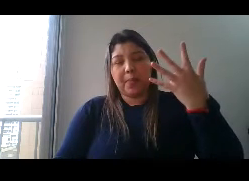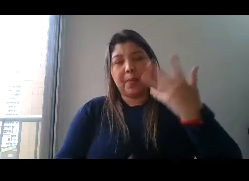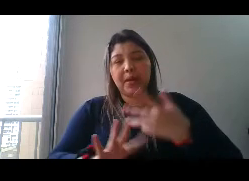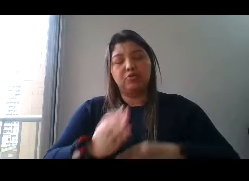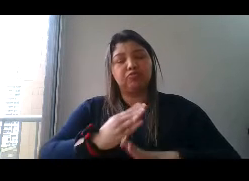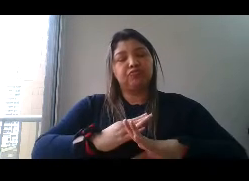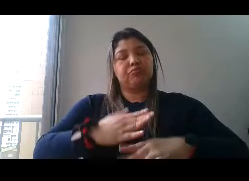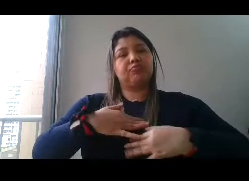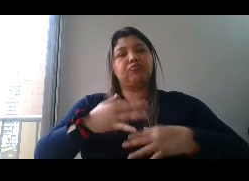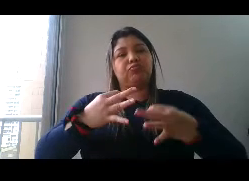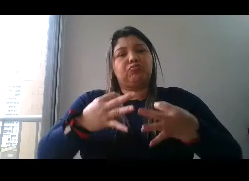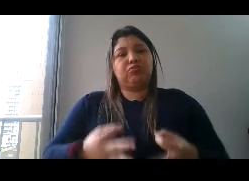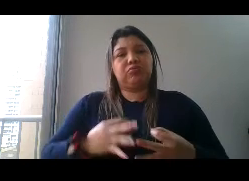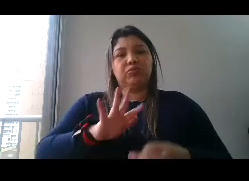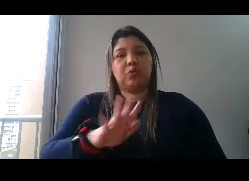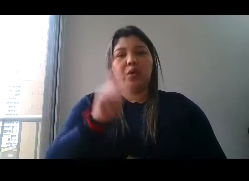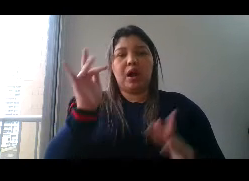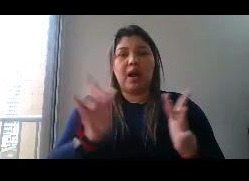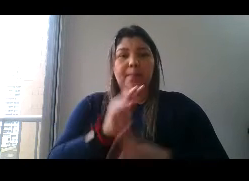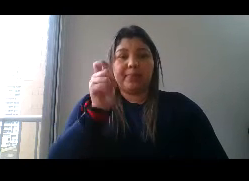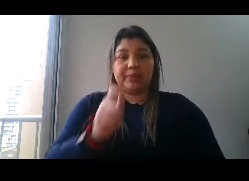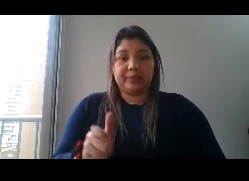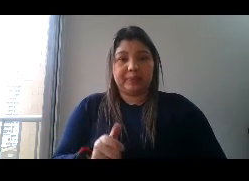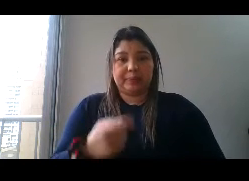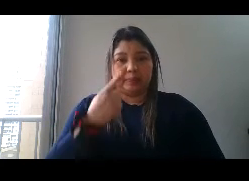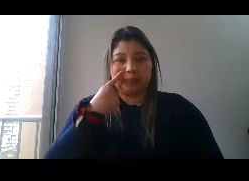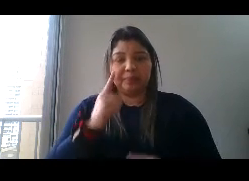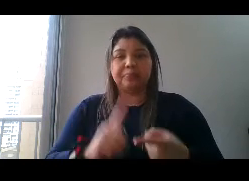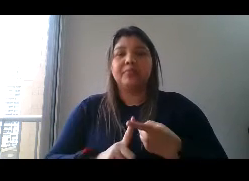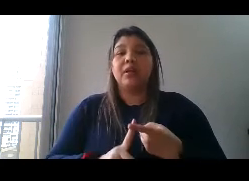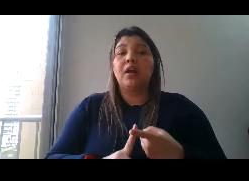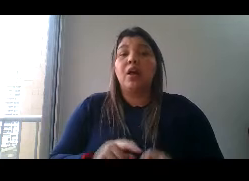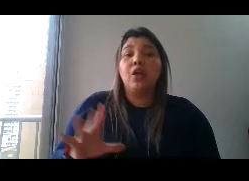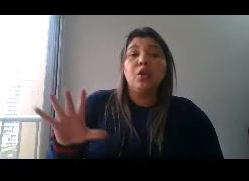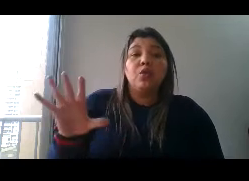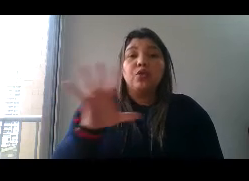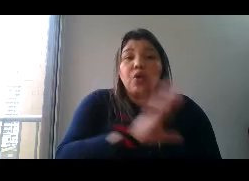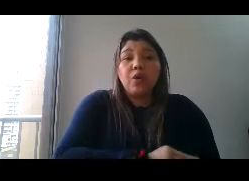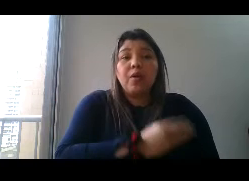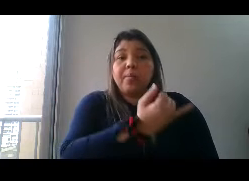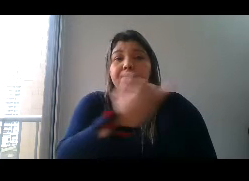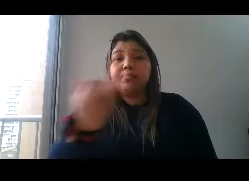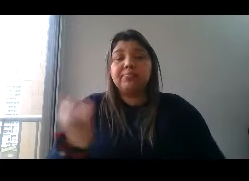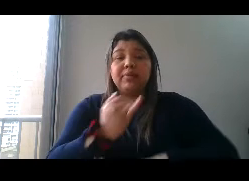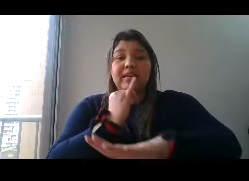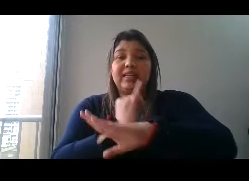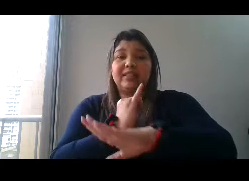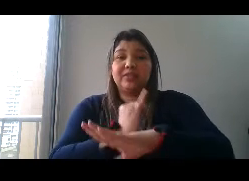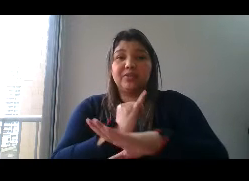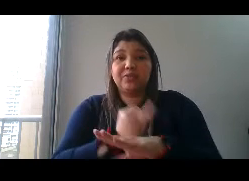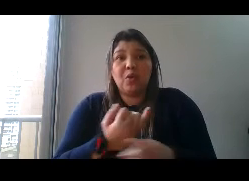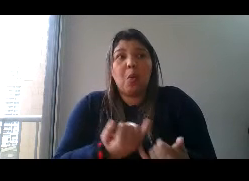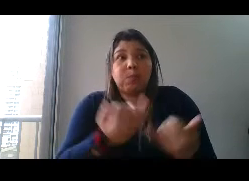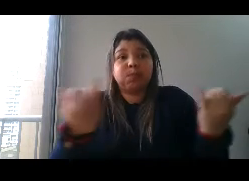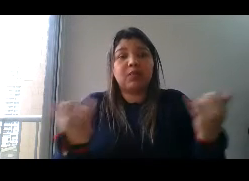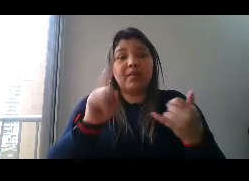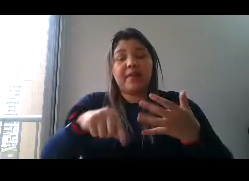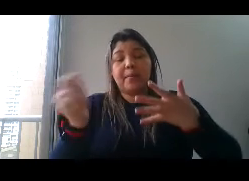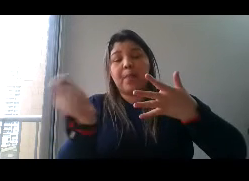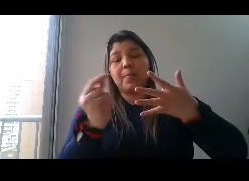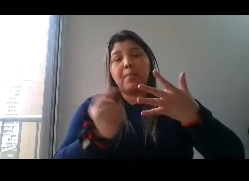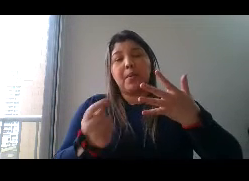siguen vigentes. Toda institución de salud que se habilite debe cumplir con estos requisitos de seguridad del paciente. Pero